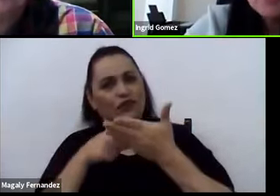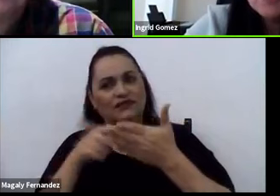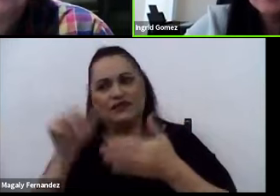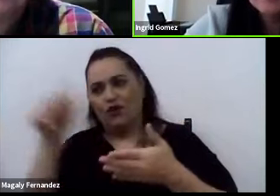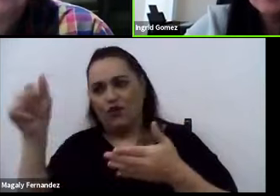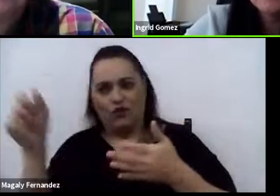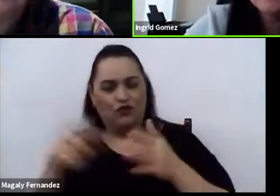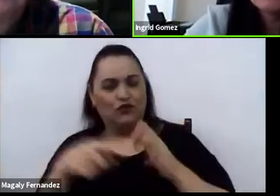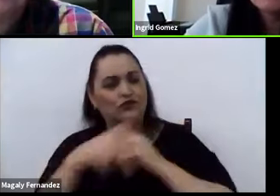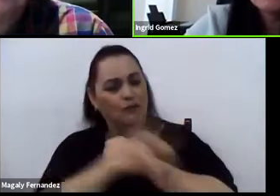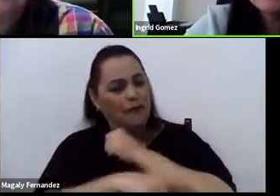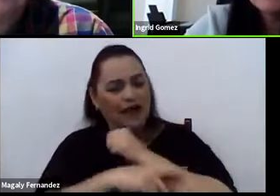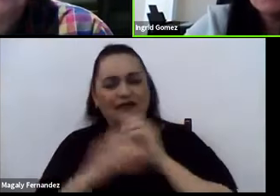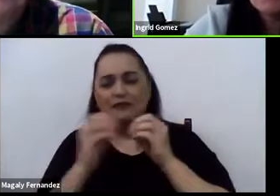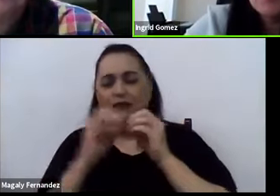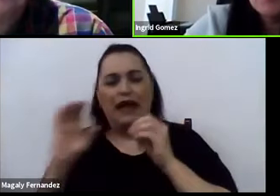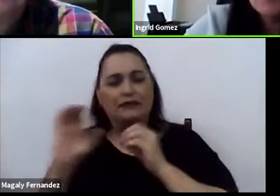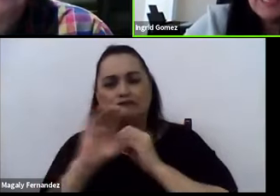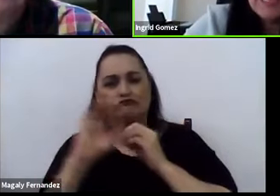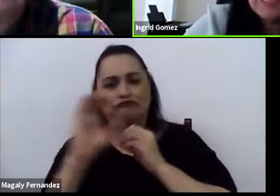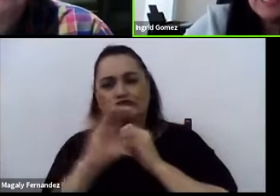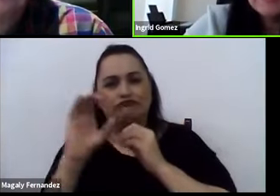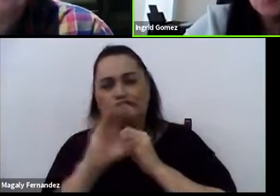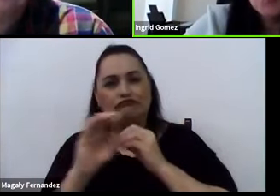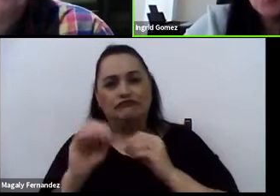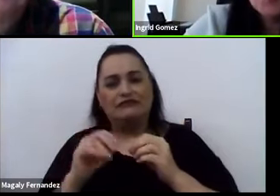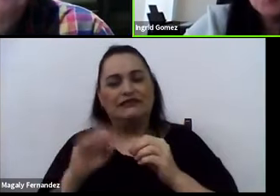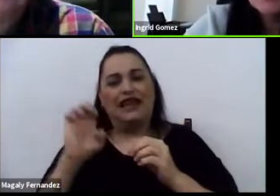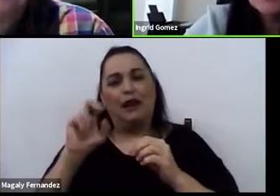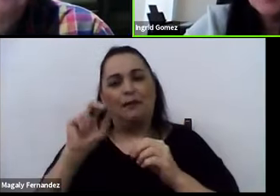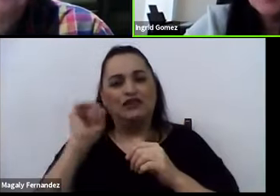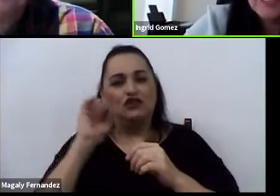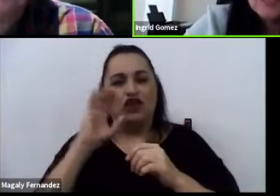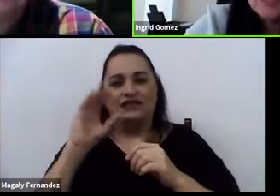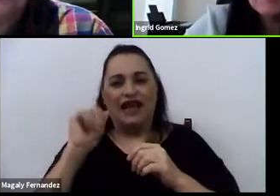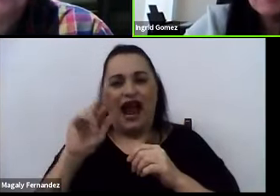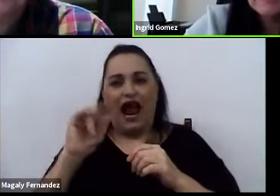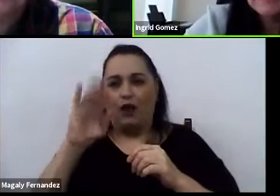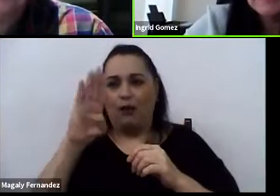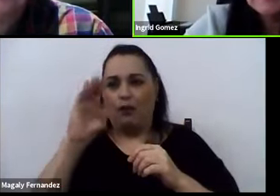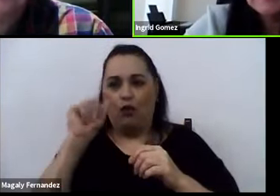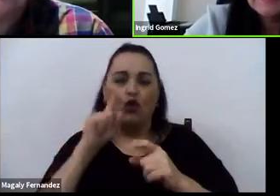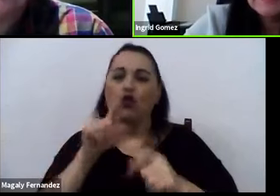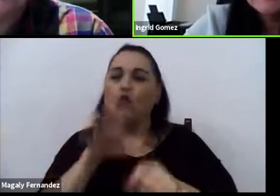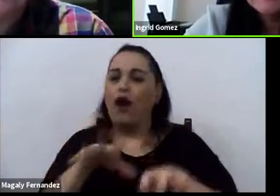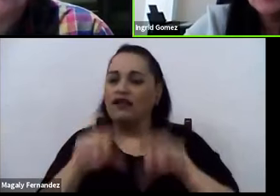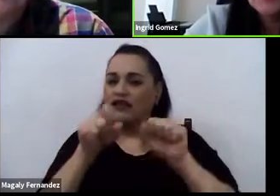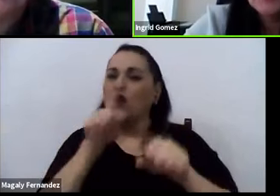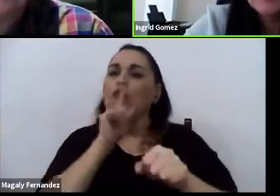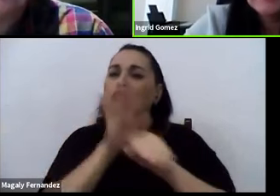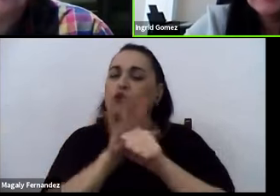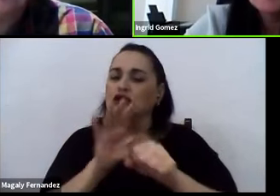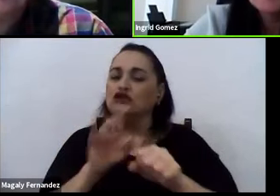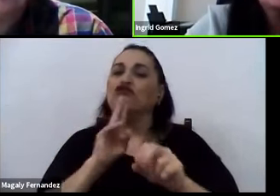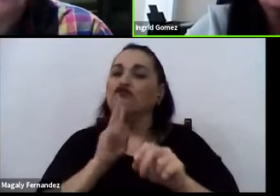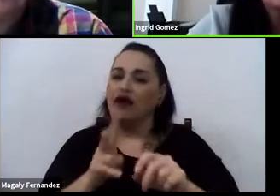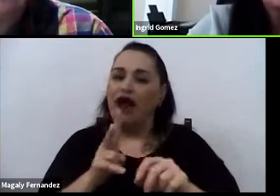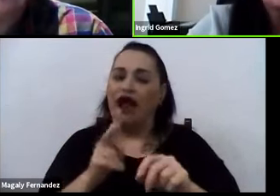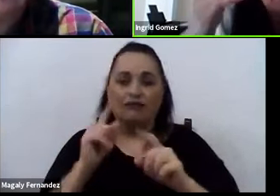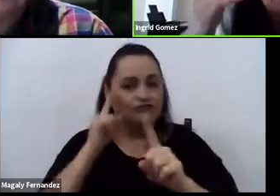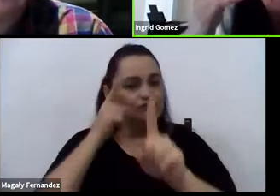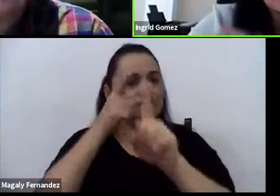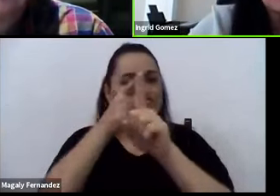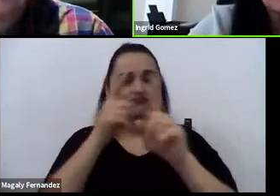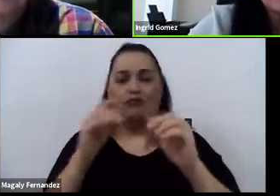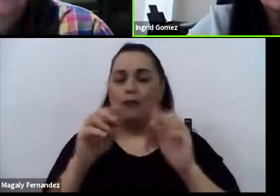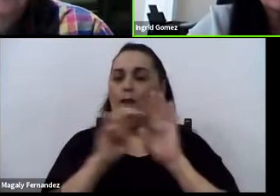más contribuyen a las emisiones de carbono adquieran un compromiso real para el alcance de este modelo de equidad?